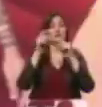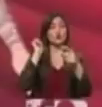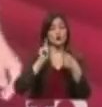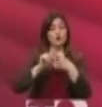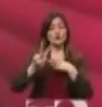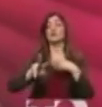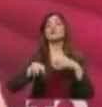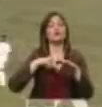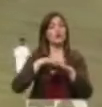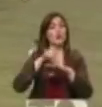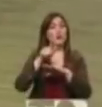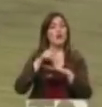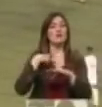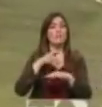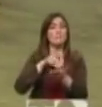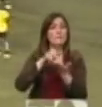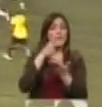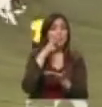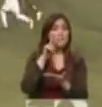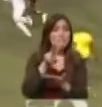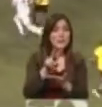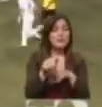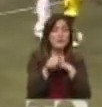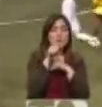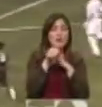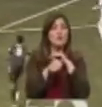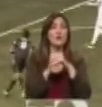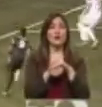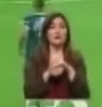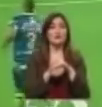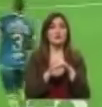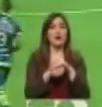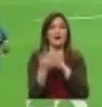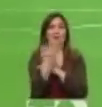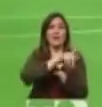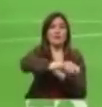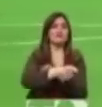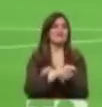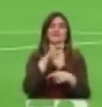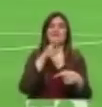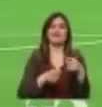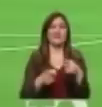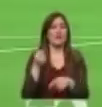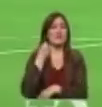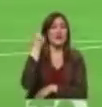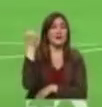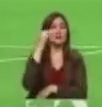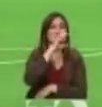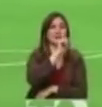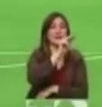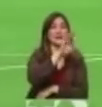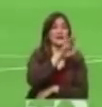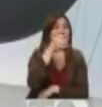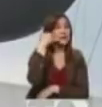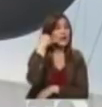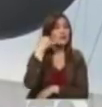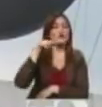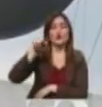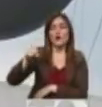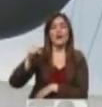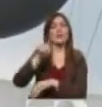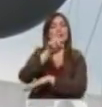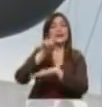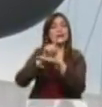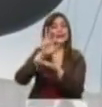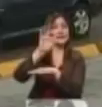se transmite por sistemas pague por ver, ya no en televisión abierta, pues los derechos están en manos de CNT y DirecTV,